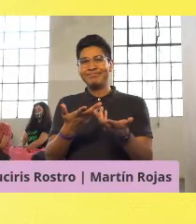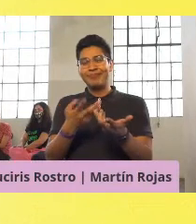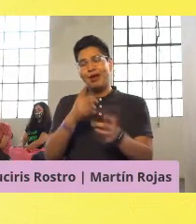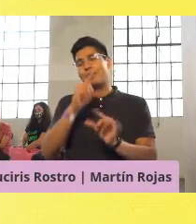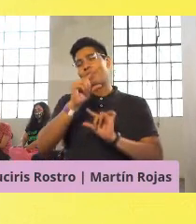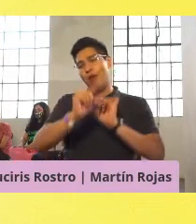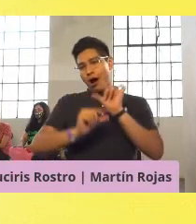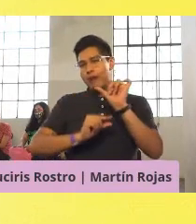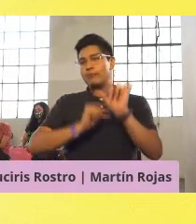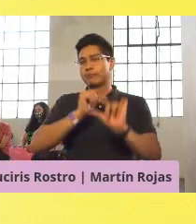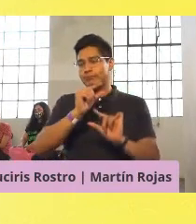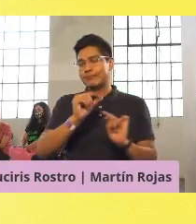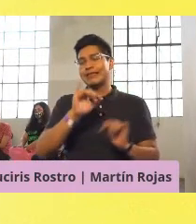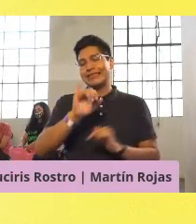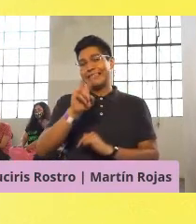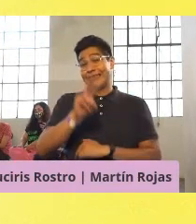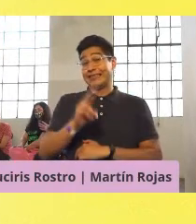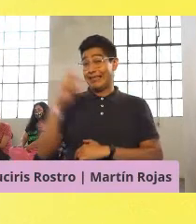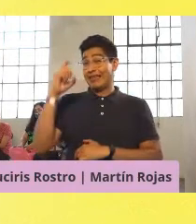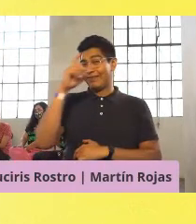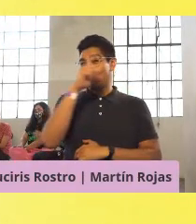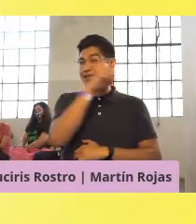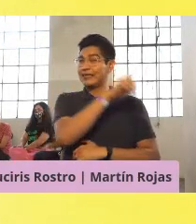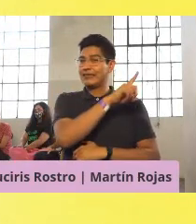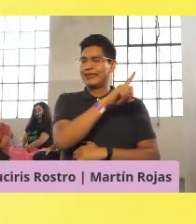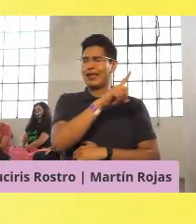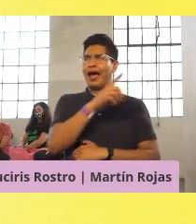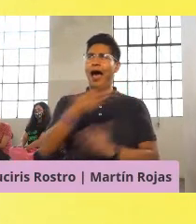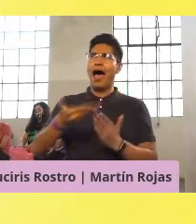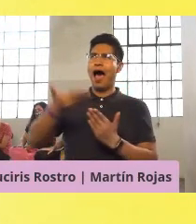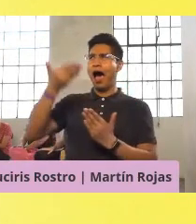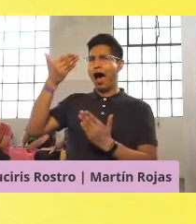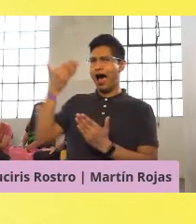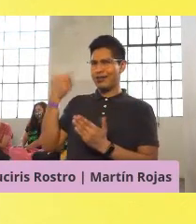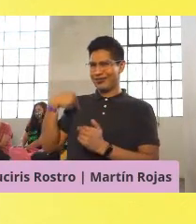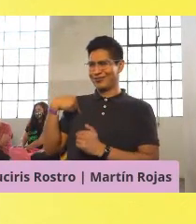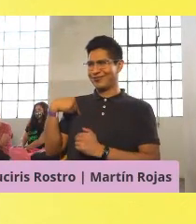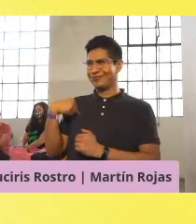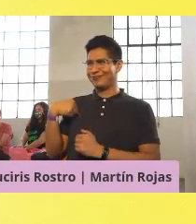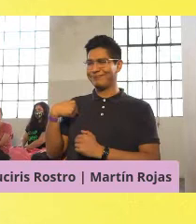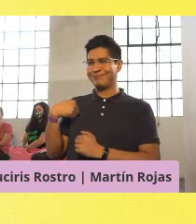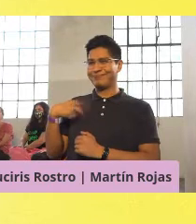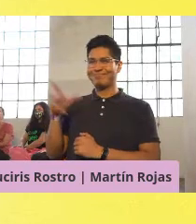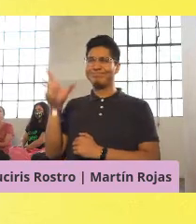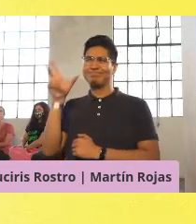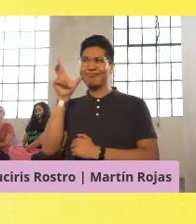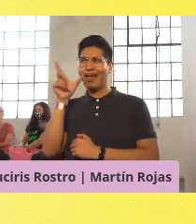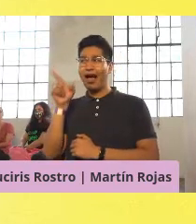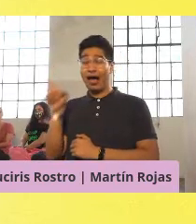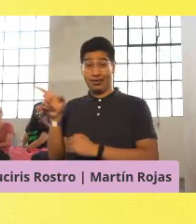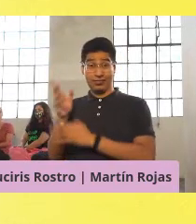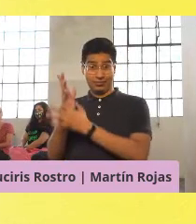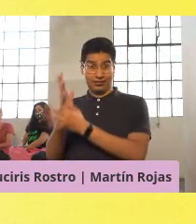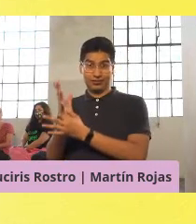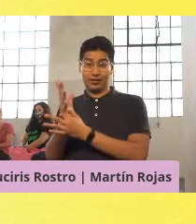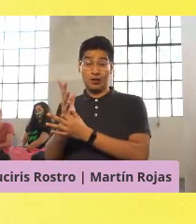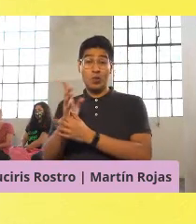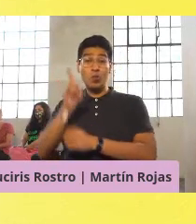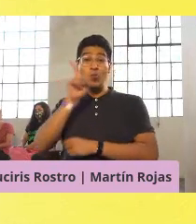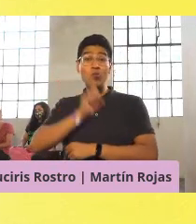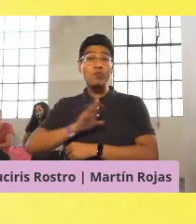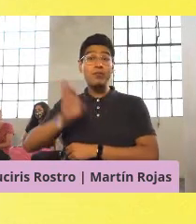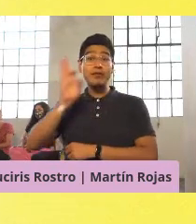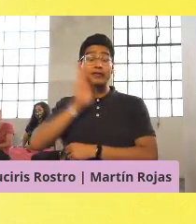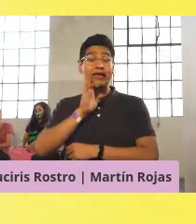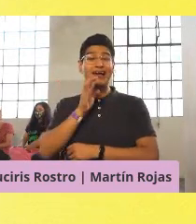es un tema muy, muy complejo porque por ahí alguna vez escuché que para ser realmente feminista, también había que